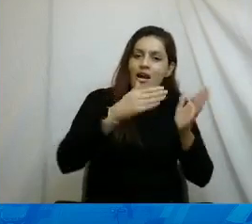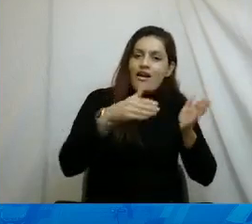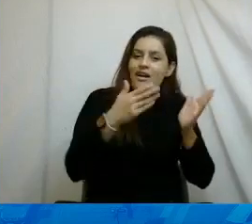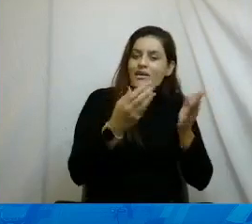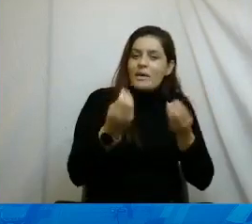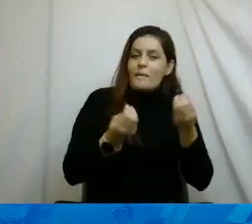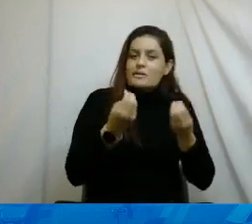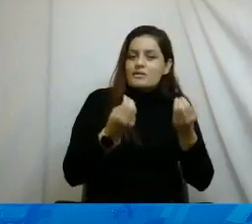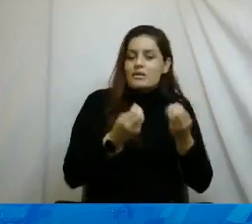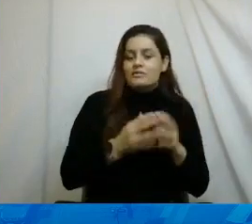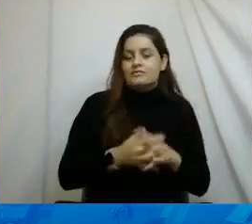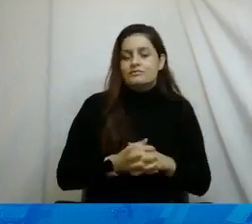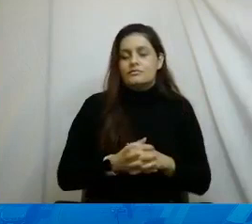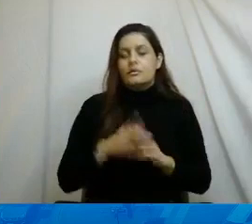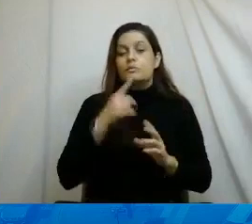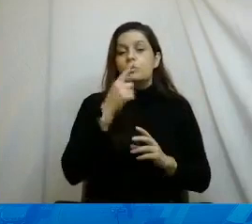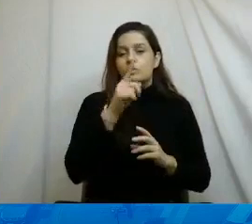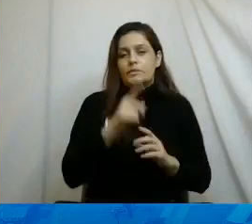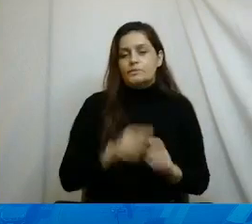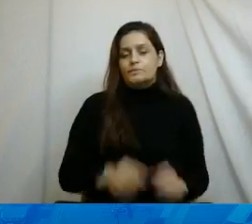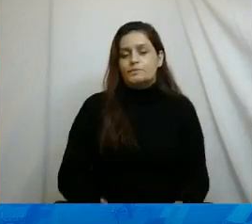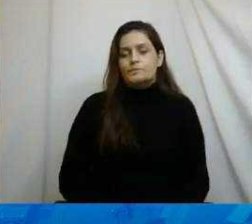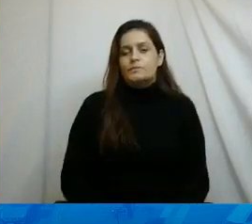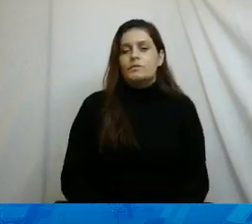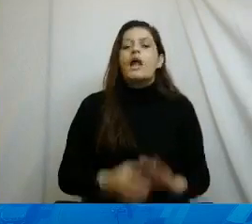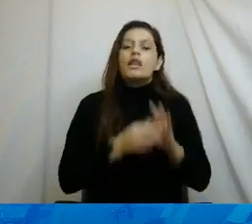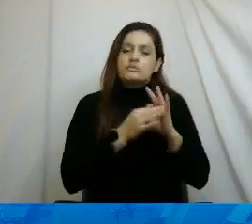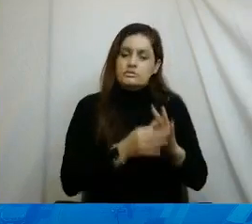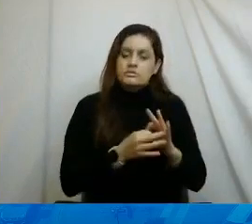protocolos se están aplicando. Eso, muchas gracias.